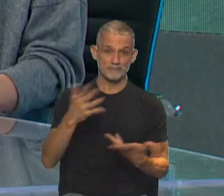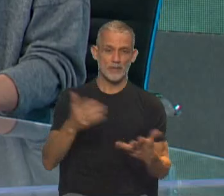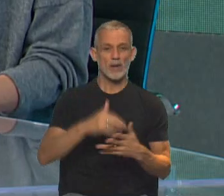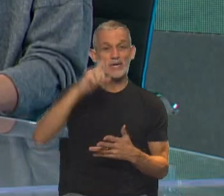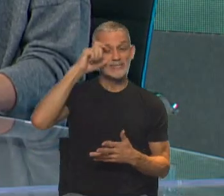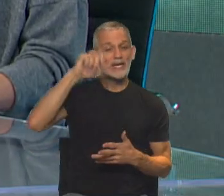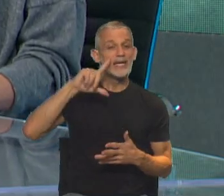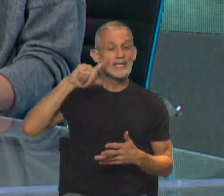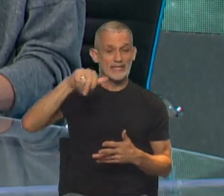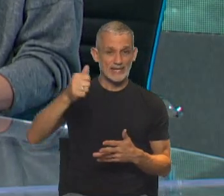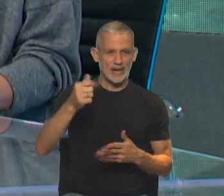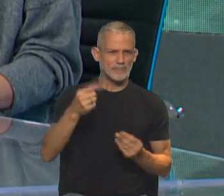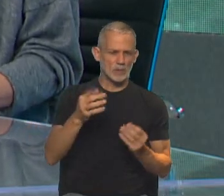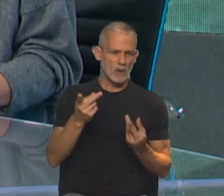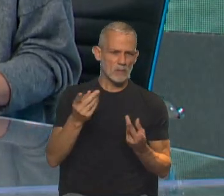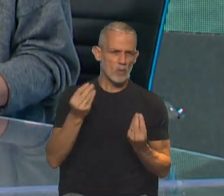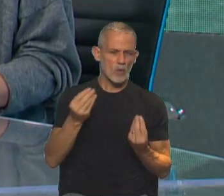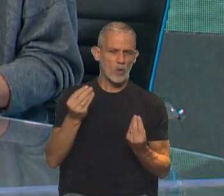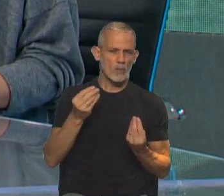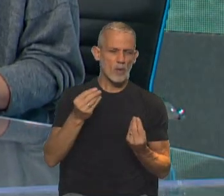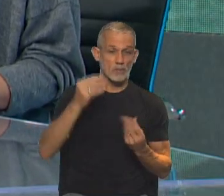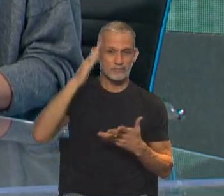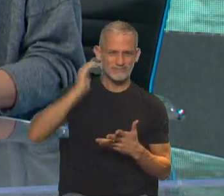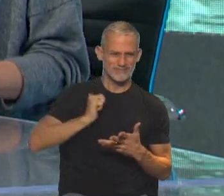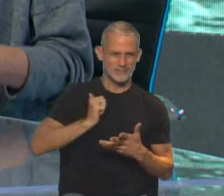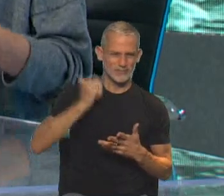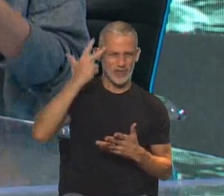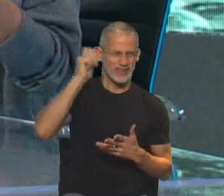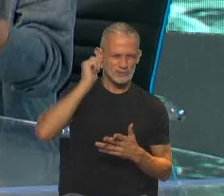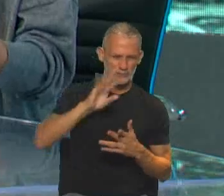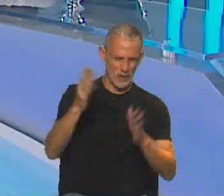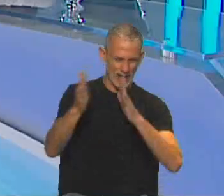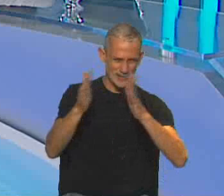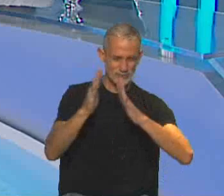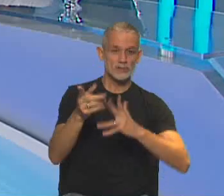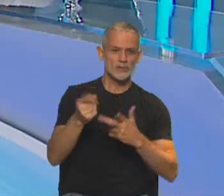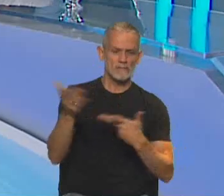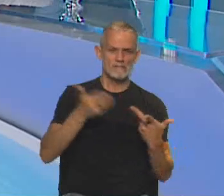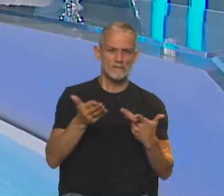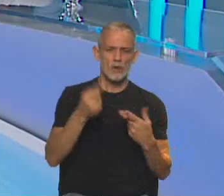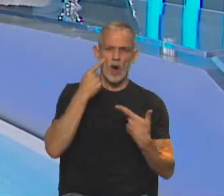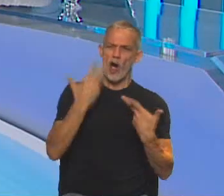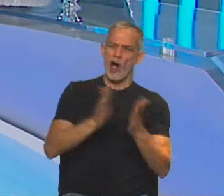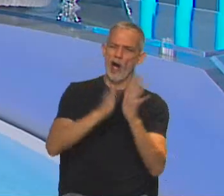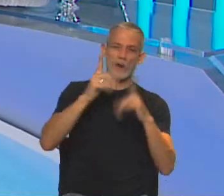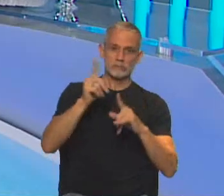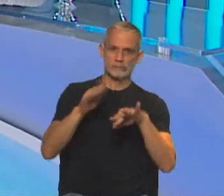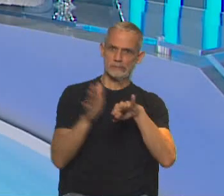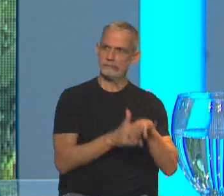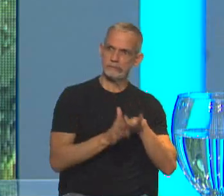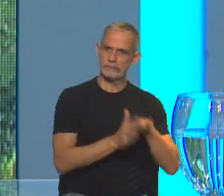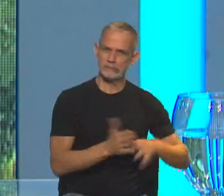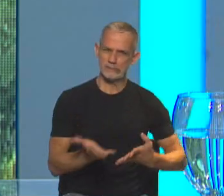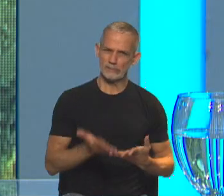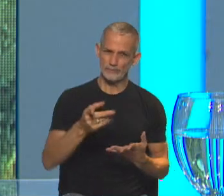Celina, básicamente una recepción de conscriptos aquí en la Argentina que buscaba más que reconocer, tapar, ¿no? ¿Cómo fue esto? Sí, es una recepción